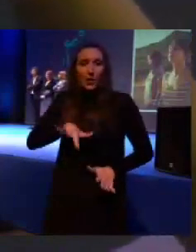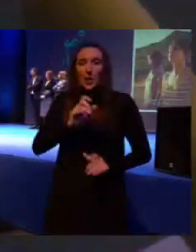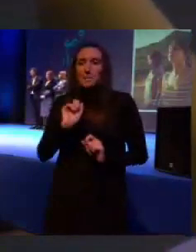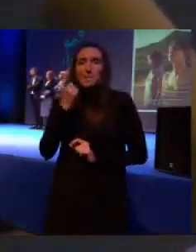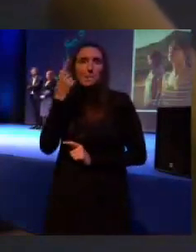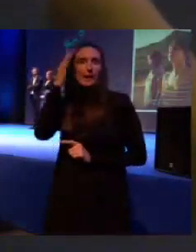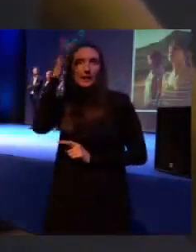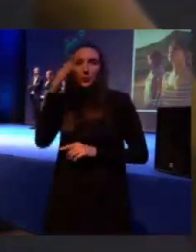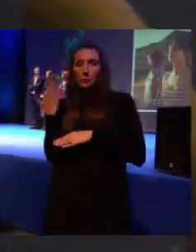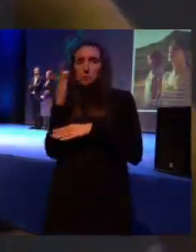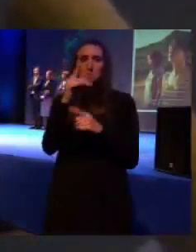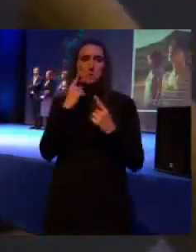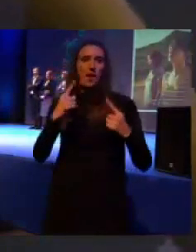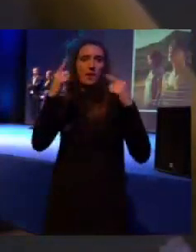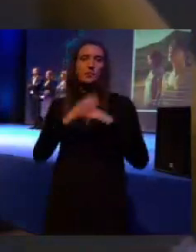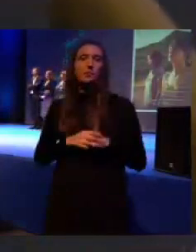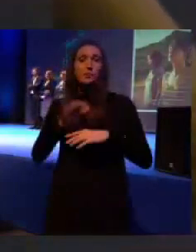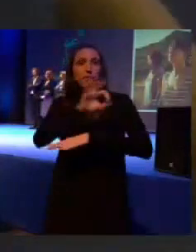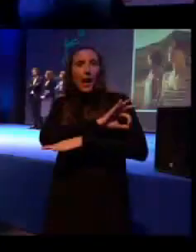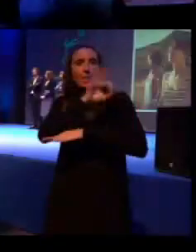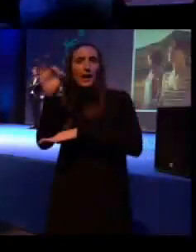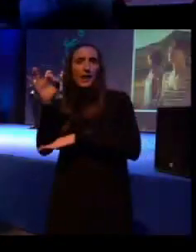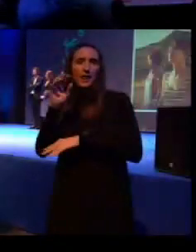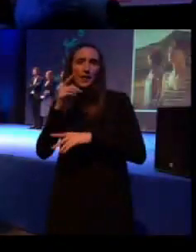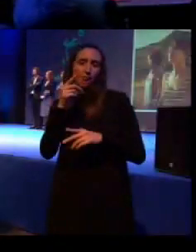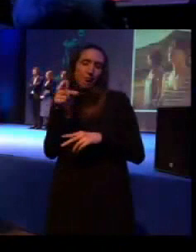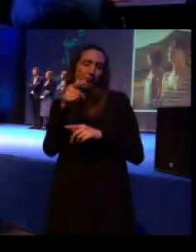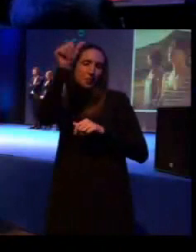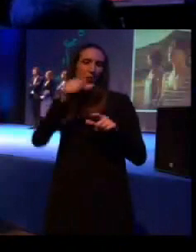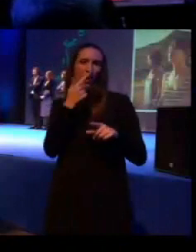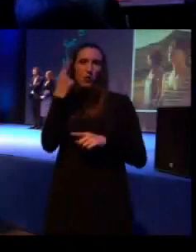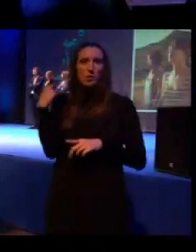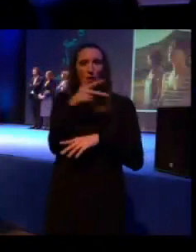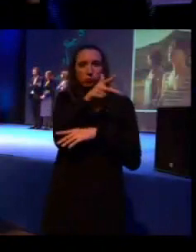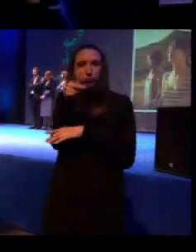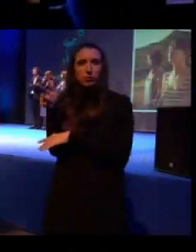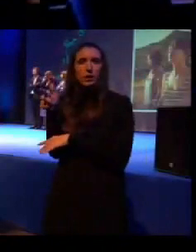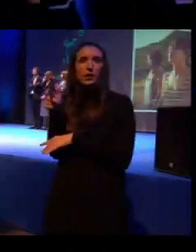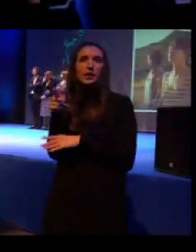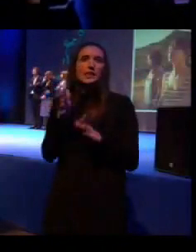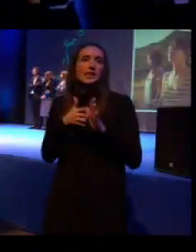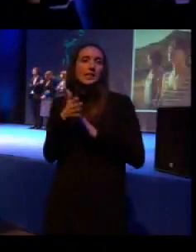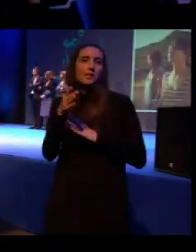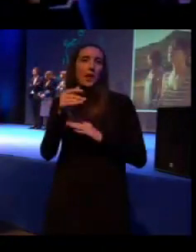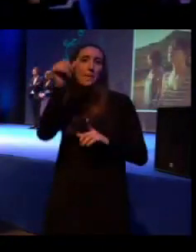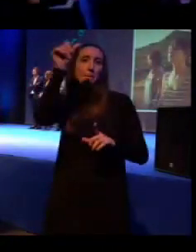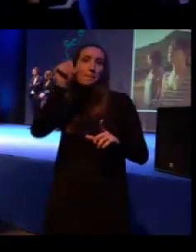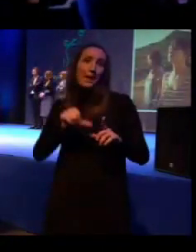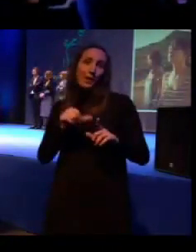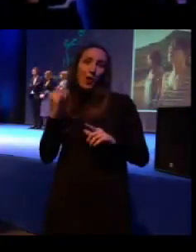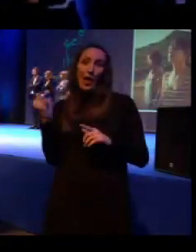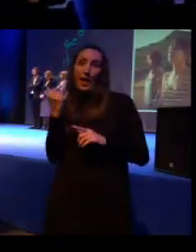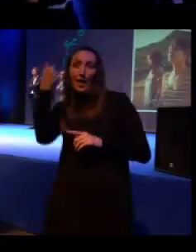hace presentar la película. Amanece es una película que rodamos el año pasado, es el primer largometraje como jefas y